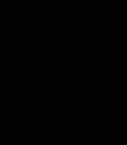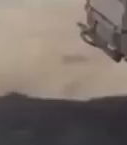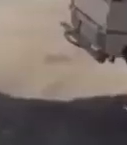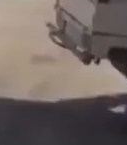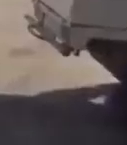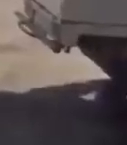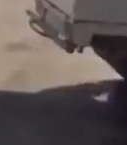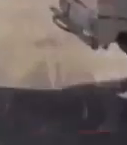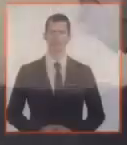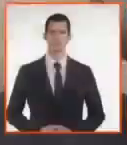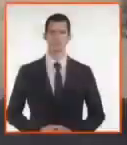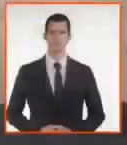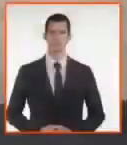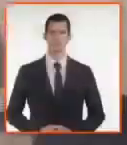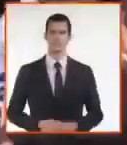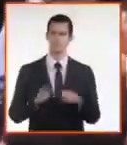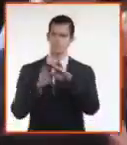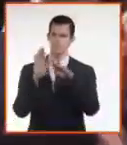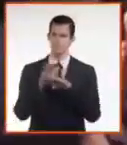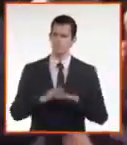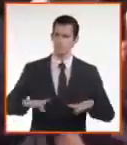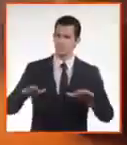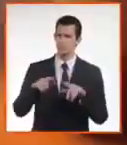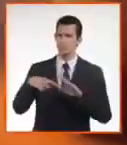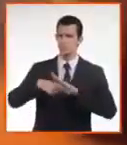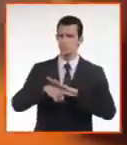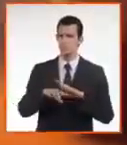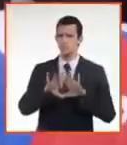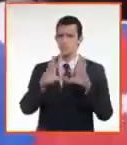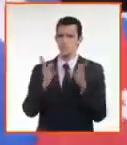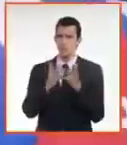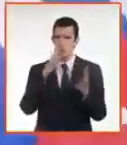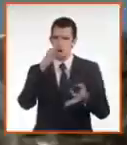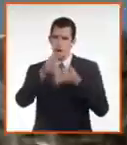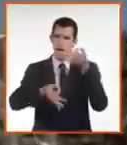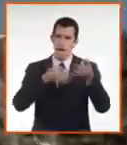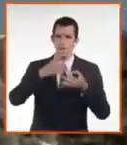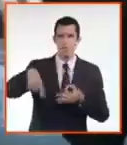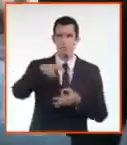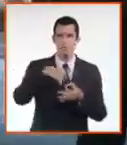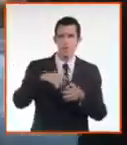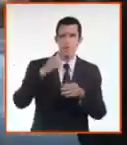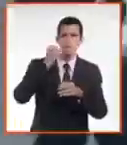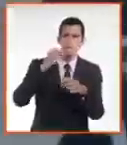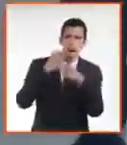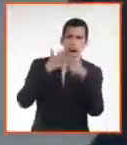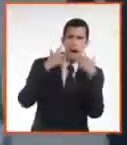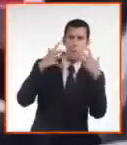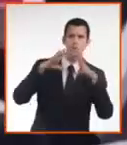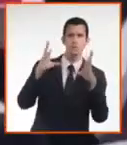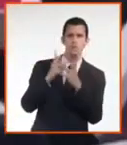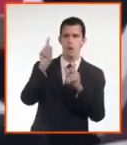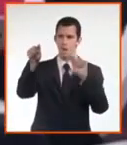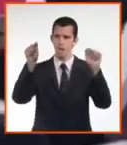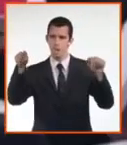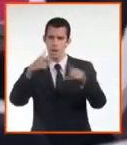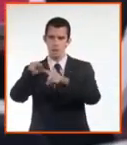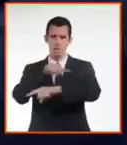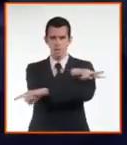un espacio para el análisis de los más importantes acontecimientos de cuba y el resto del mundo